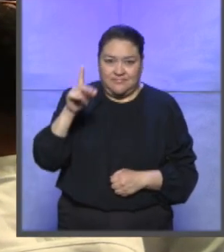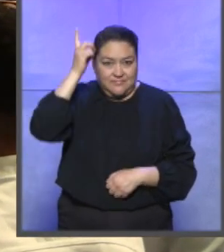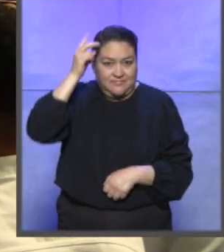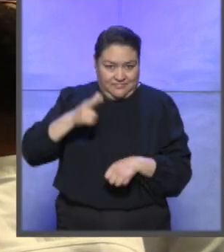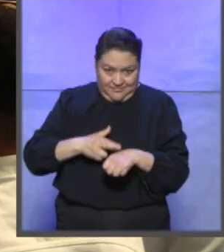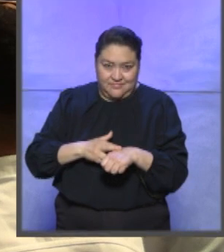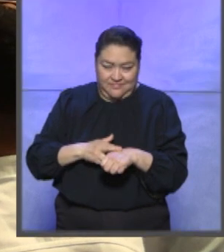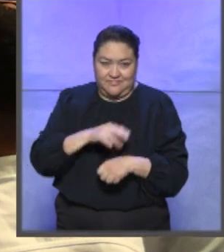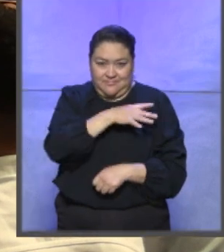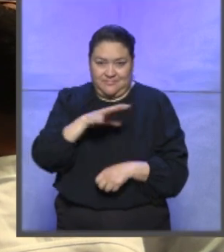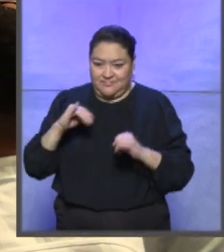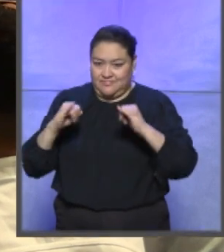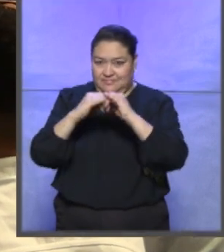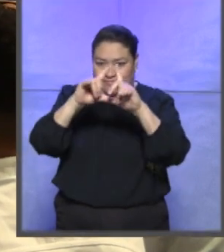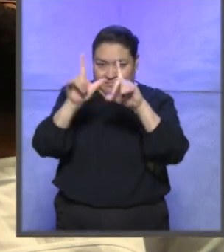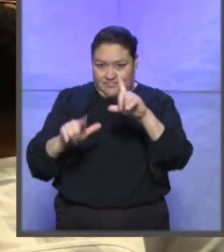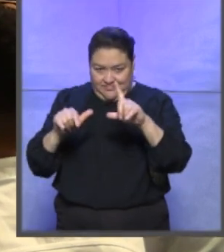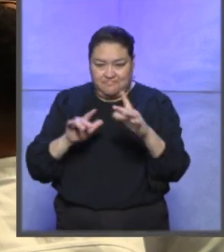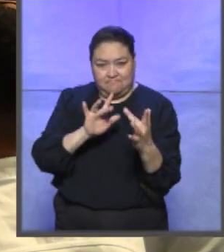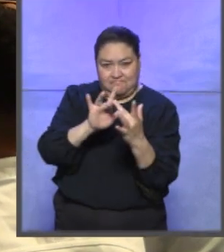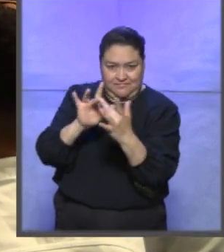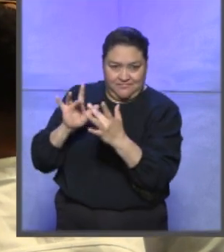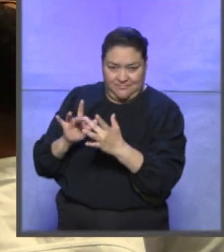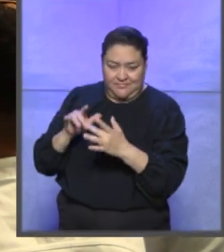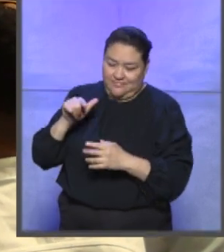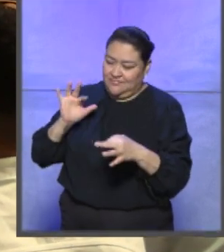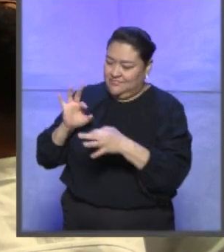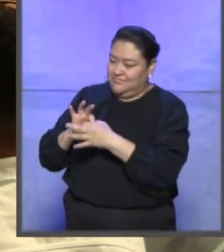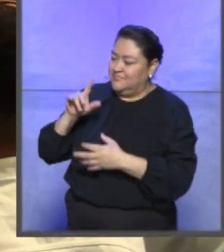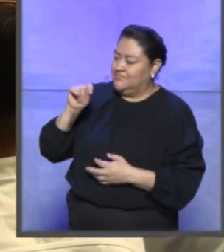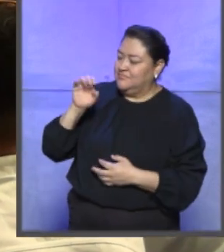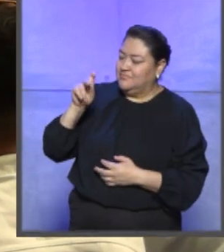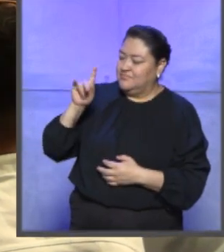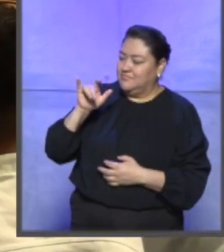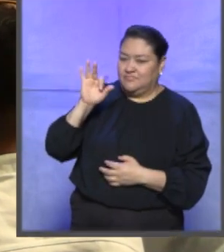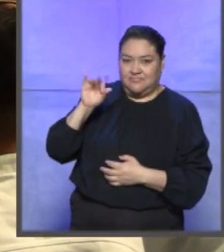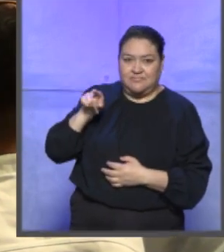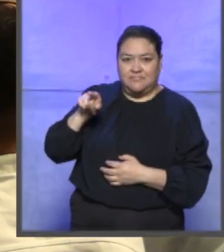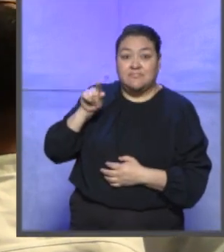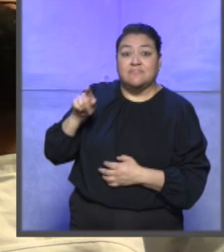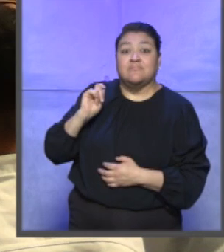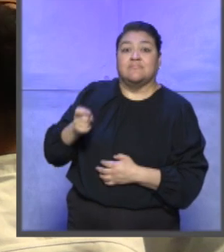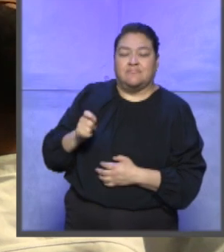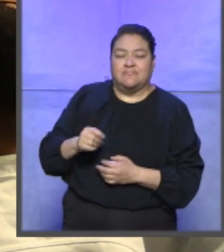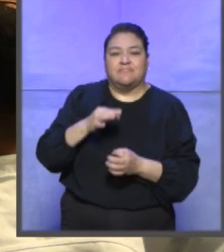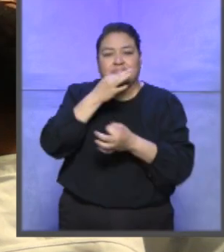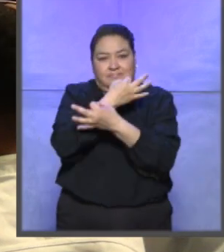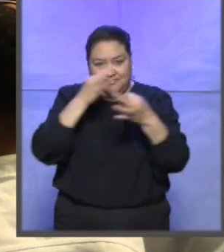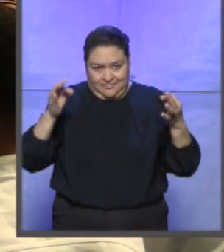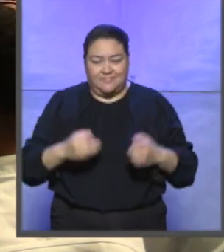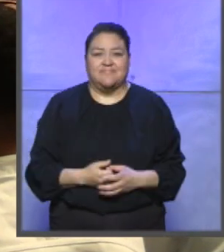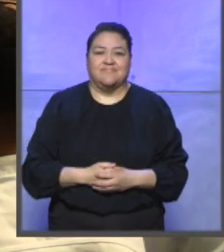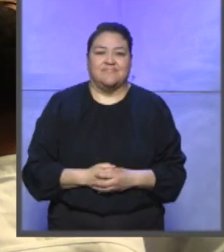director general de Relaciones Institucionales Nacionales del Tribunal Electoral del Poder Judicial de la Federación, quien nos dirigirá un